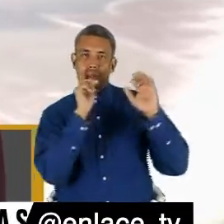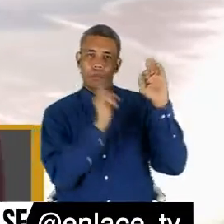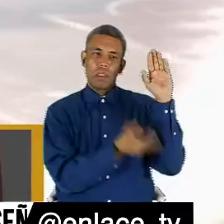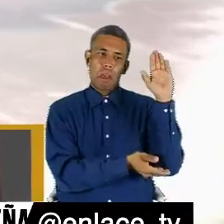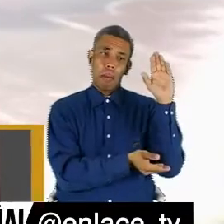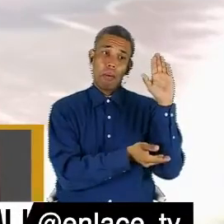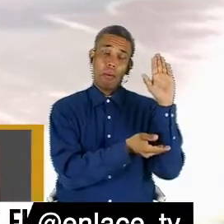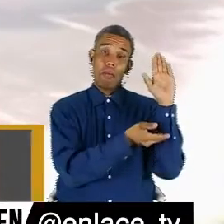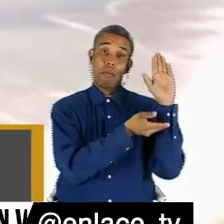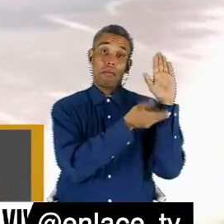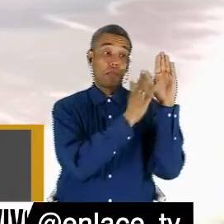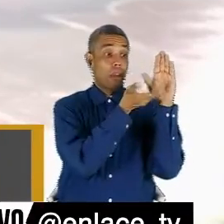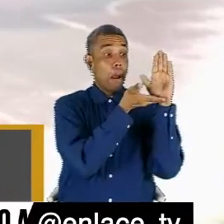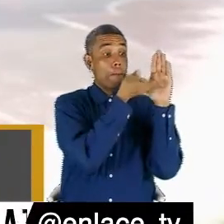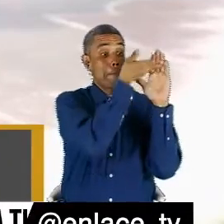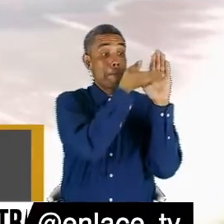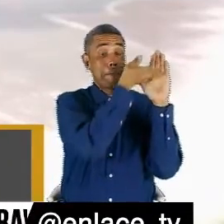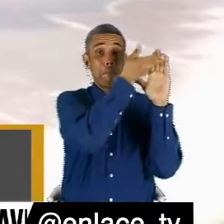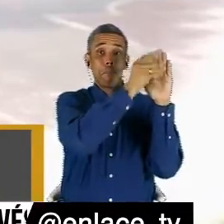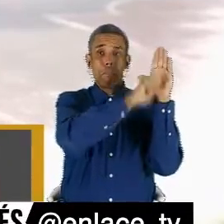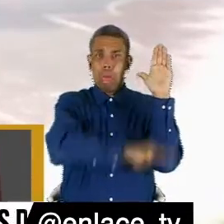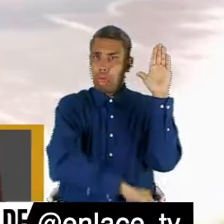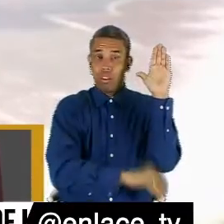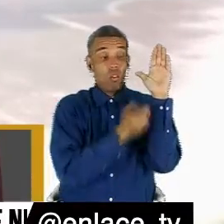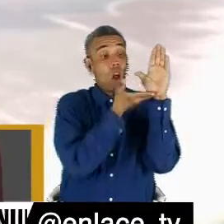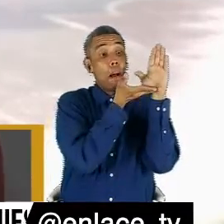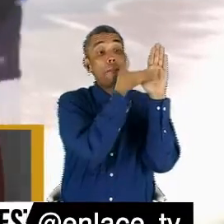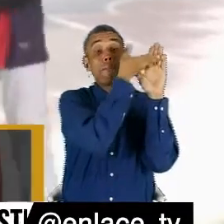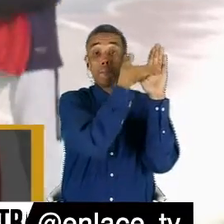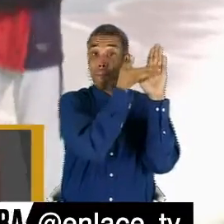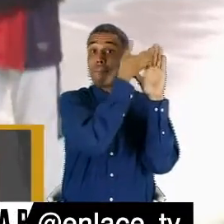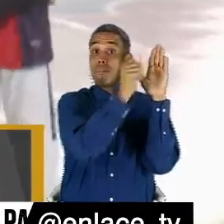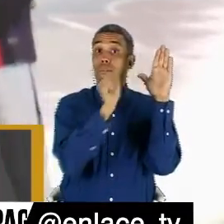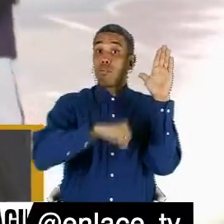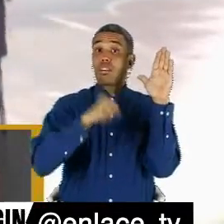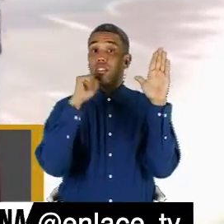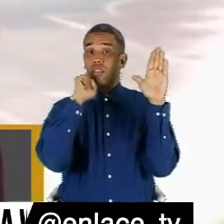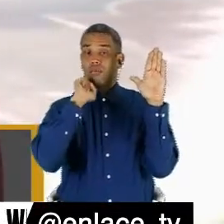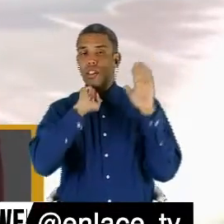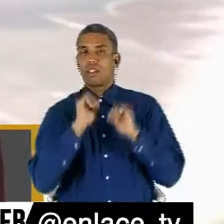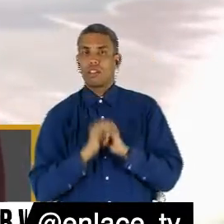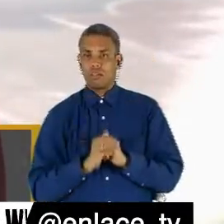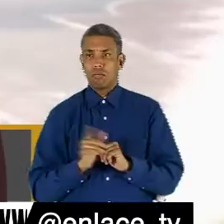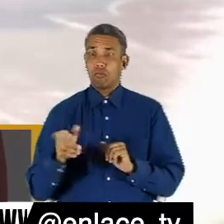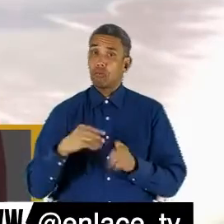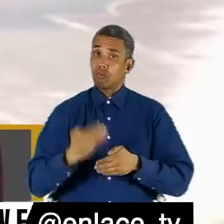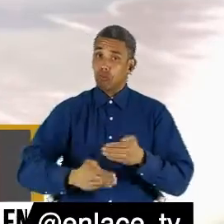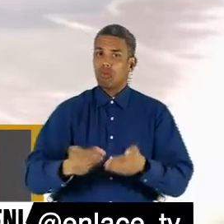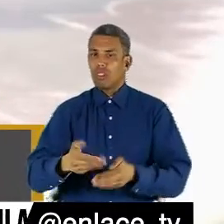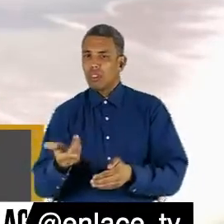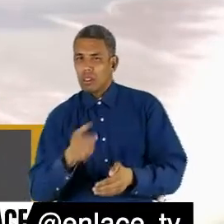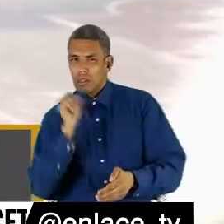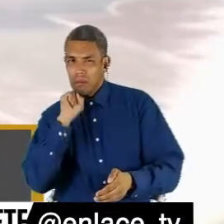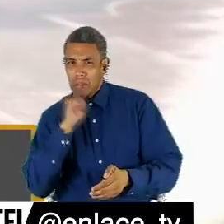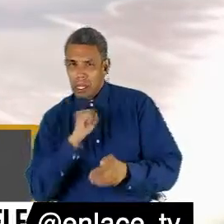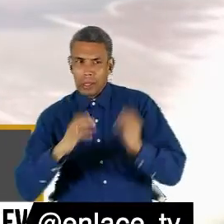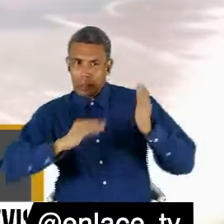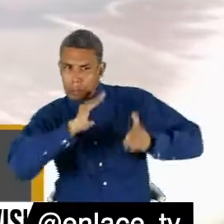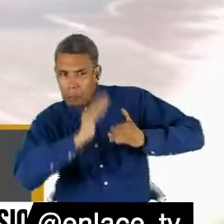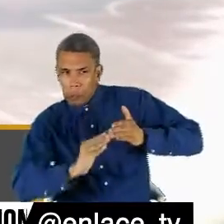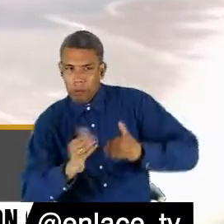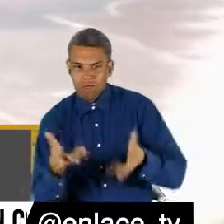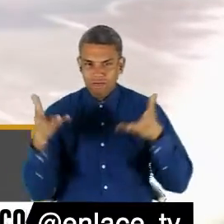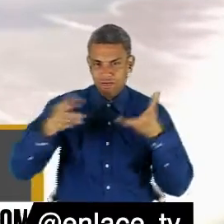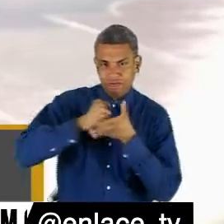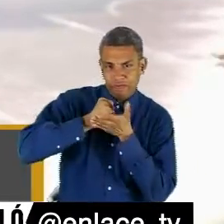es visto diferente, se están dando cuenta que le estamos invirtiendo al proceso. Adicional a eso, pues tenemos deportistas